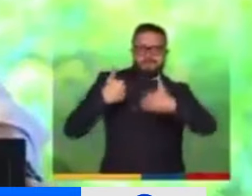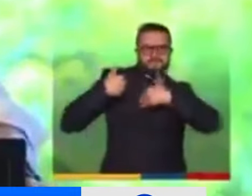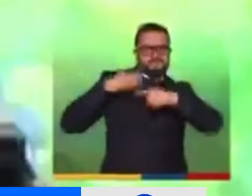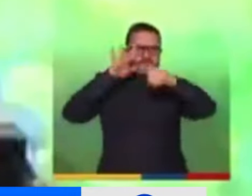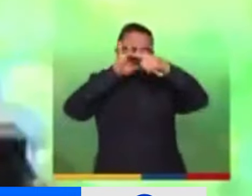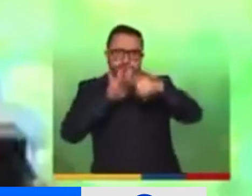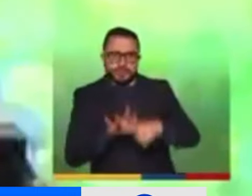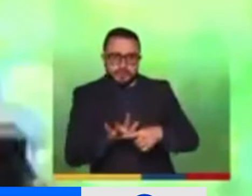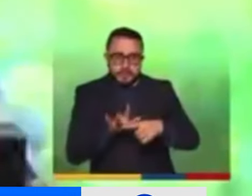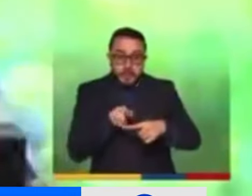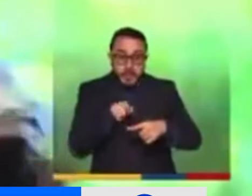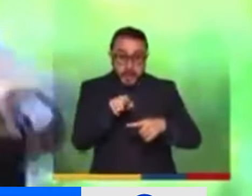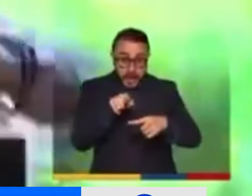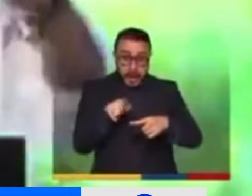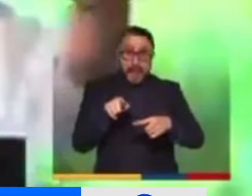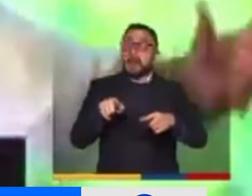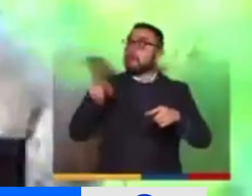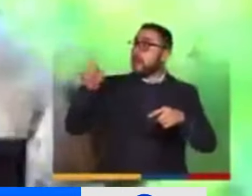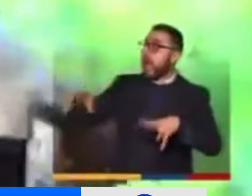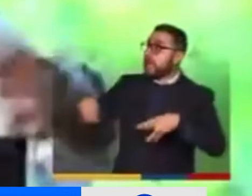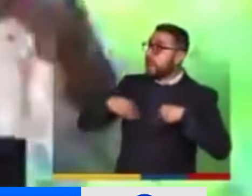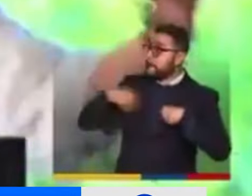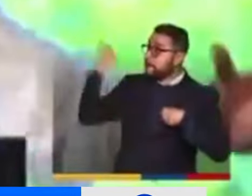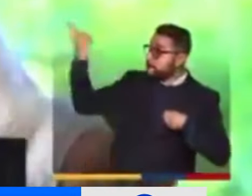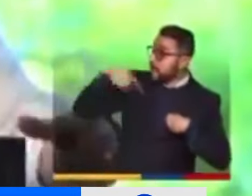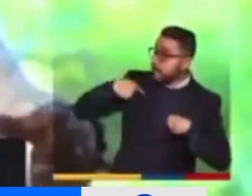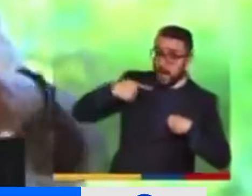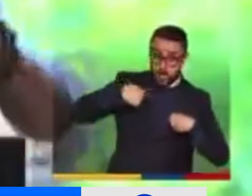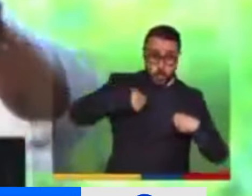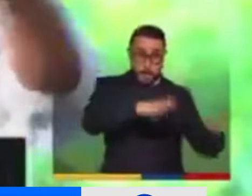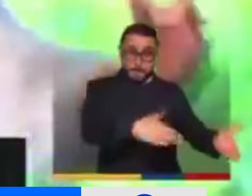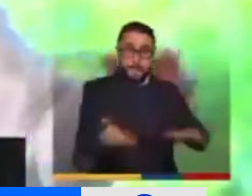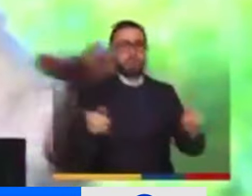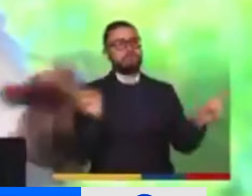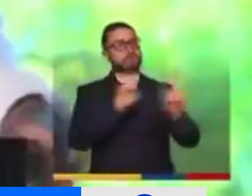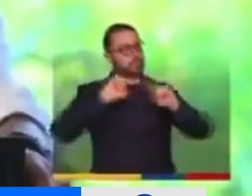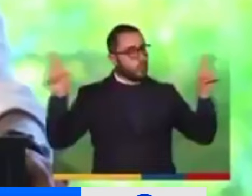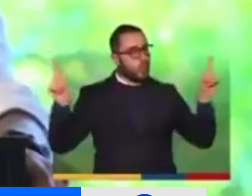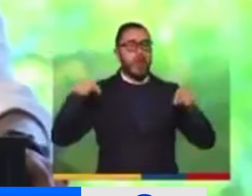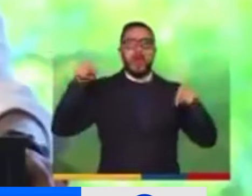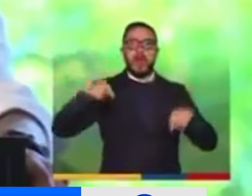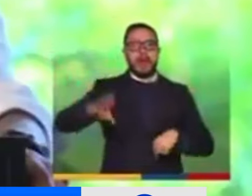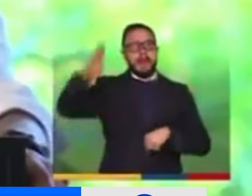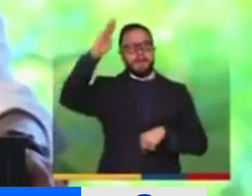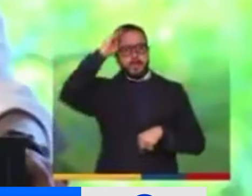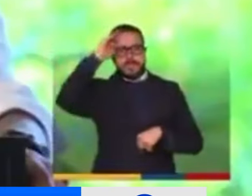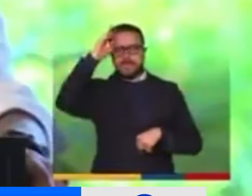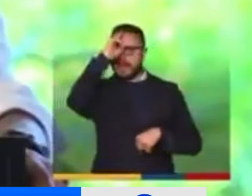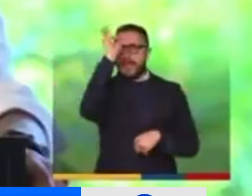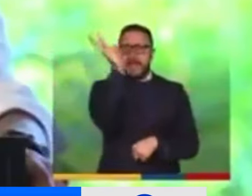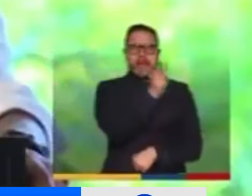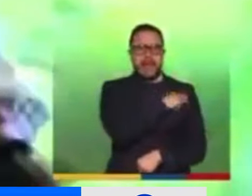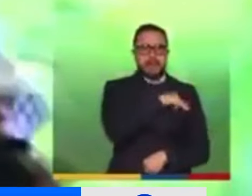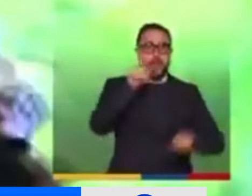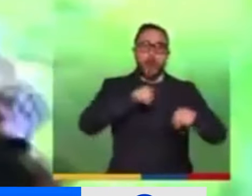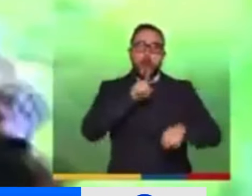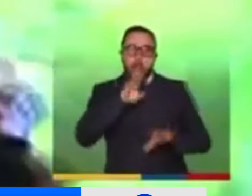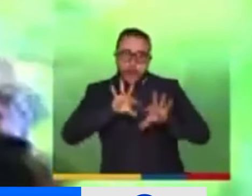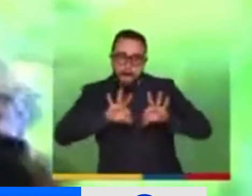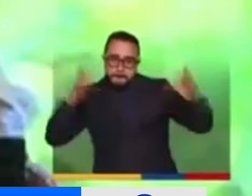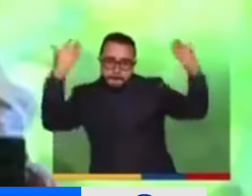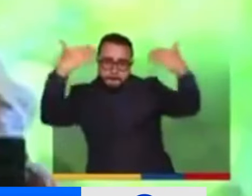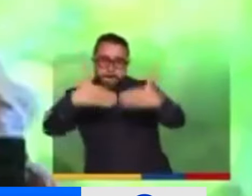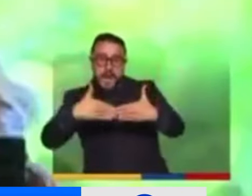esa muerte. Aquí la policía, ni el ejército, ni los agentes secretos pueden ayudar a